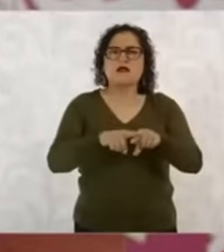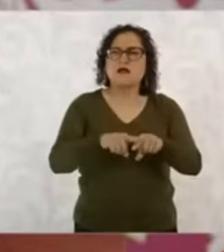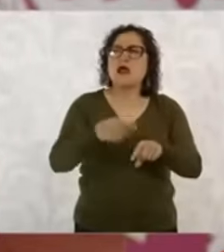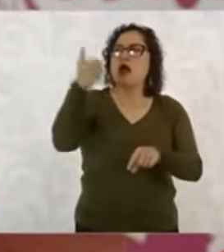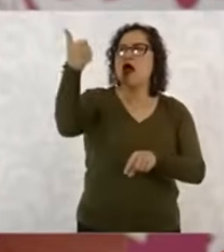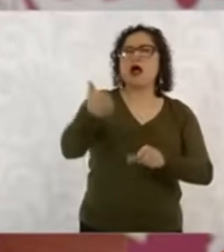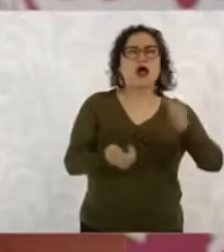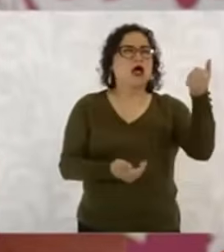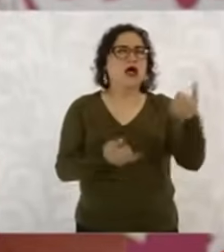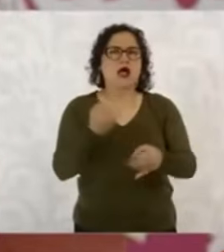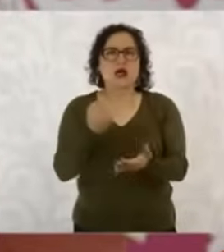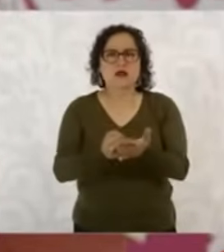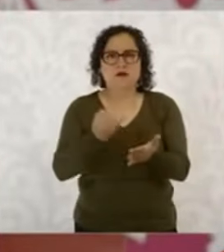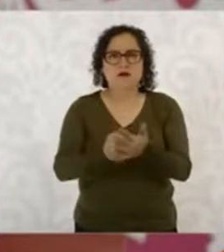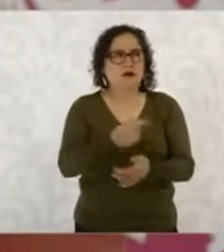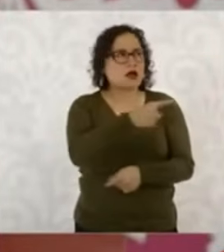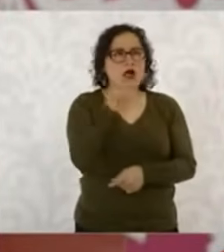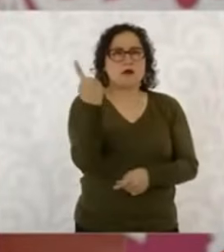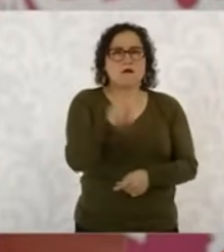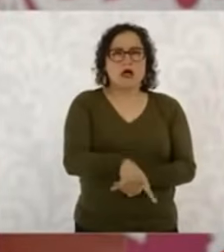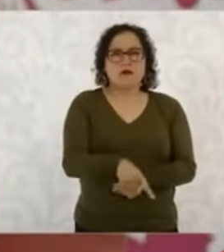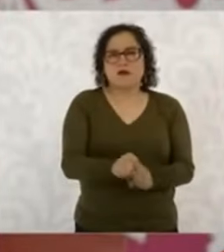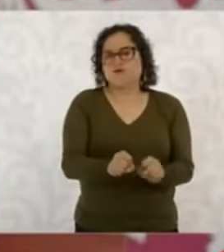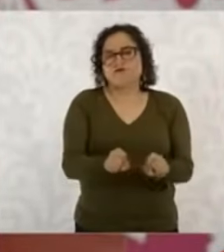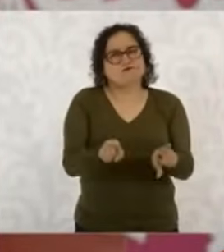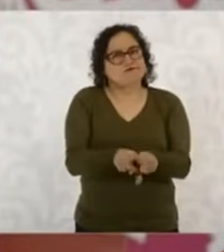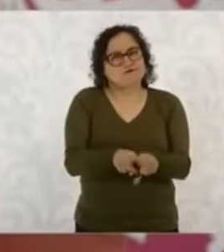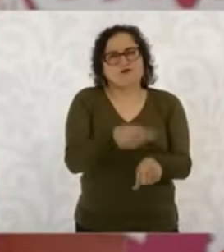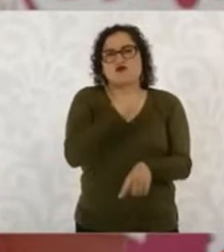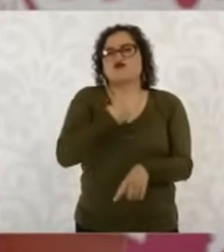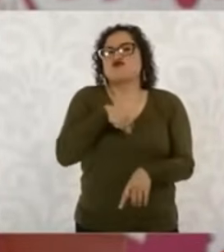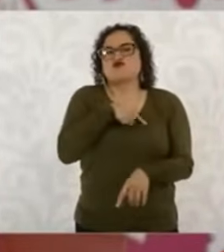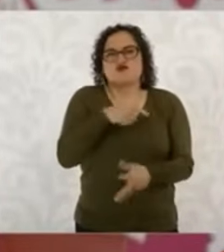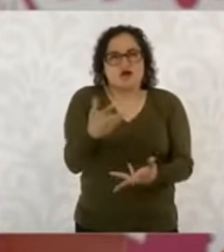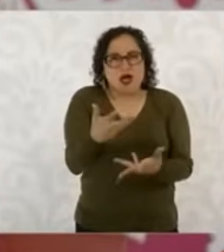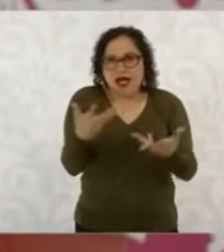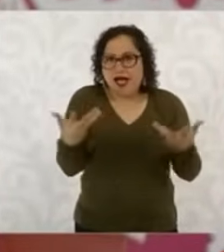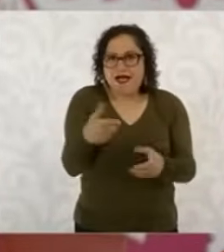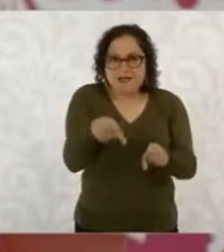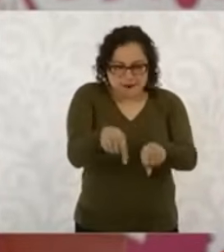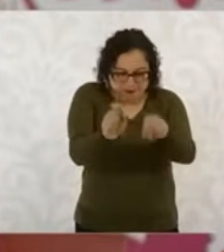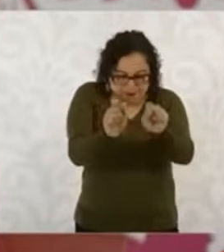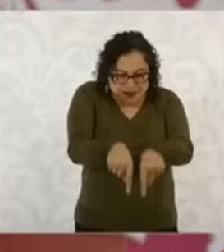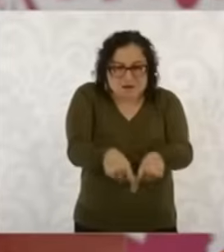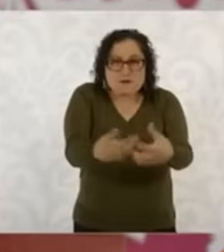Unidos, pues se produzca más en México y se importen menos vehículos.